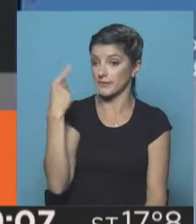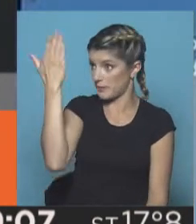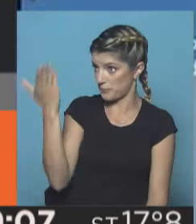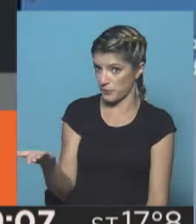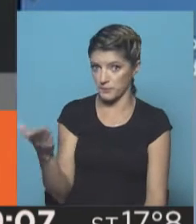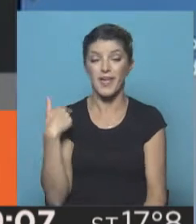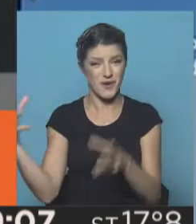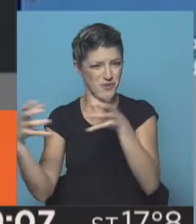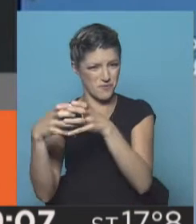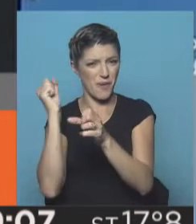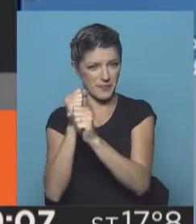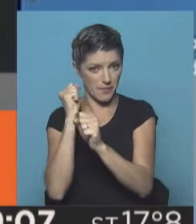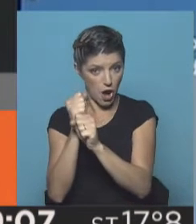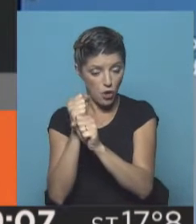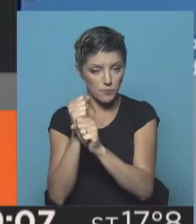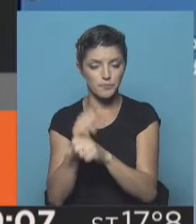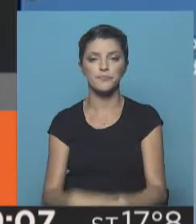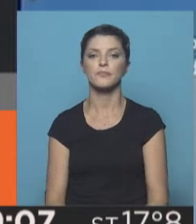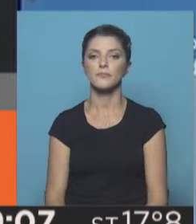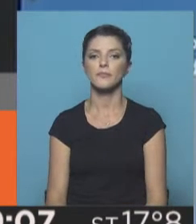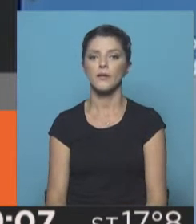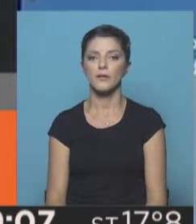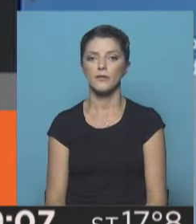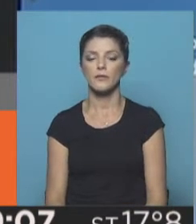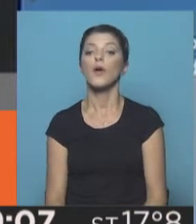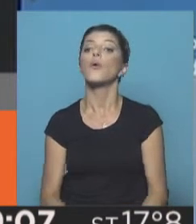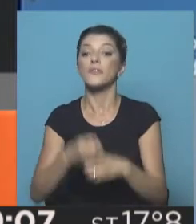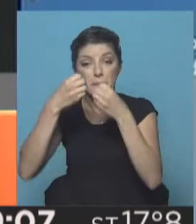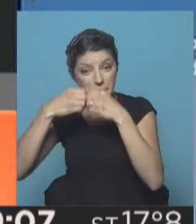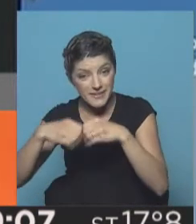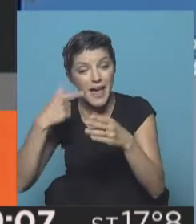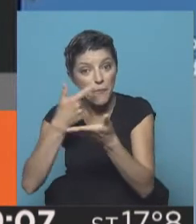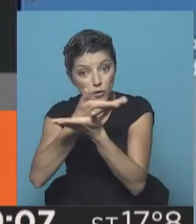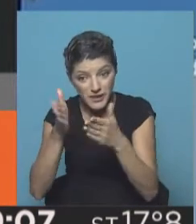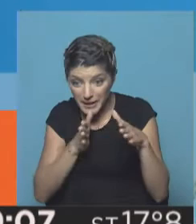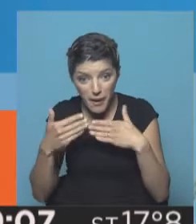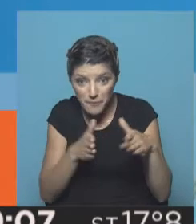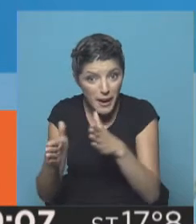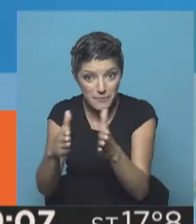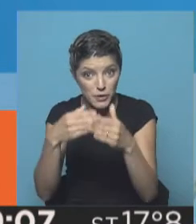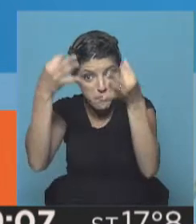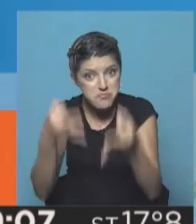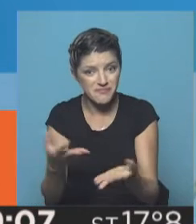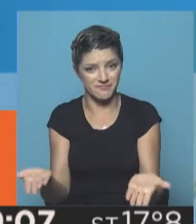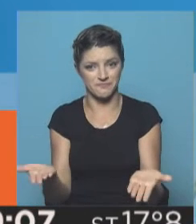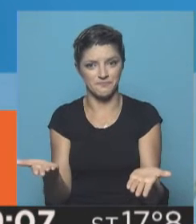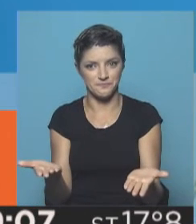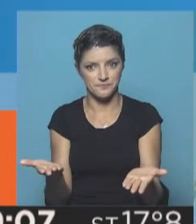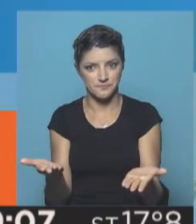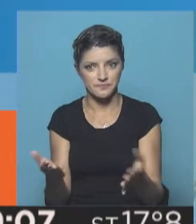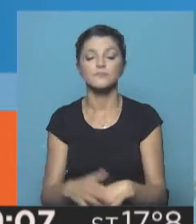equipo, cuando los resultados empiezan a demostrar que vamos por el camino correcto, lo que vamos a hacer